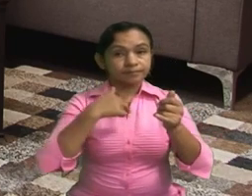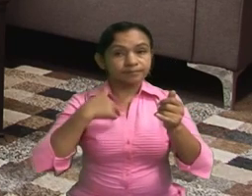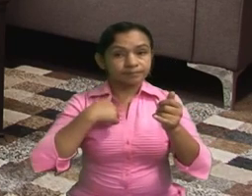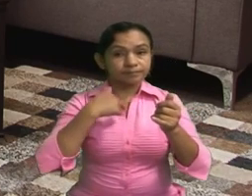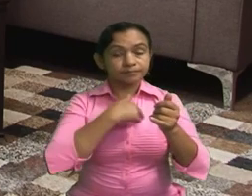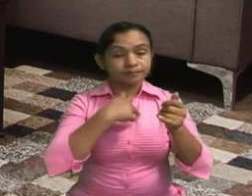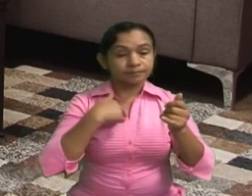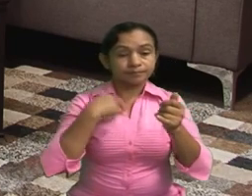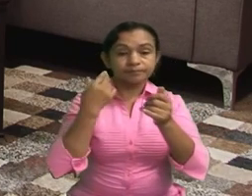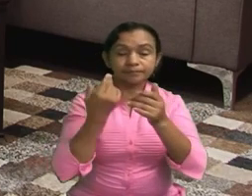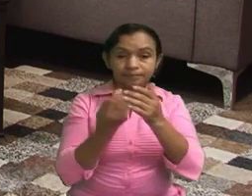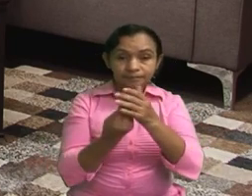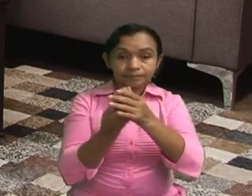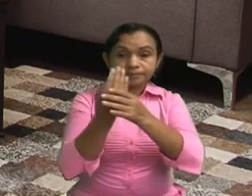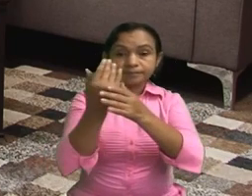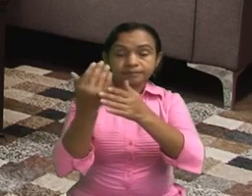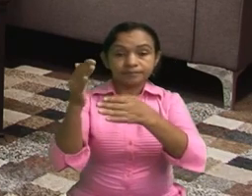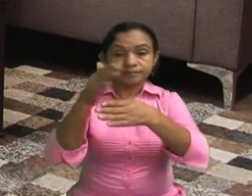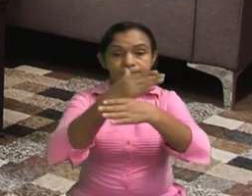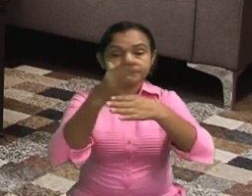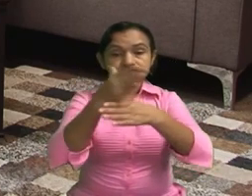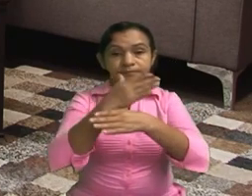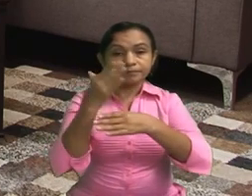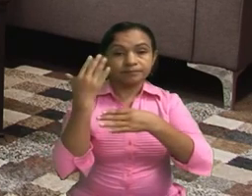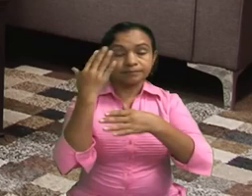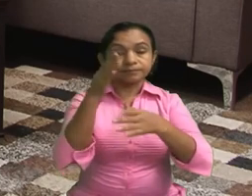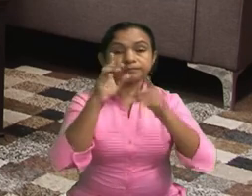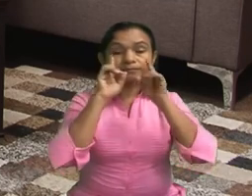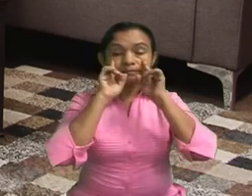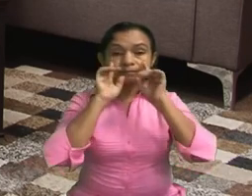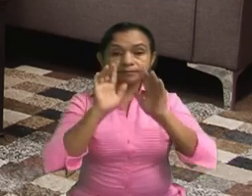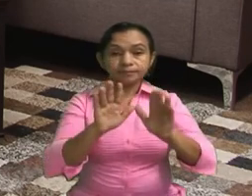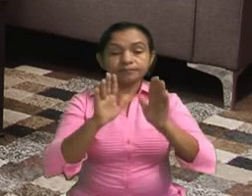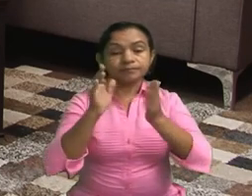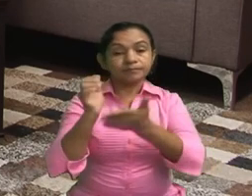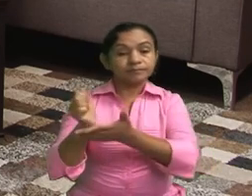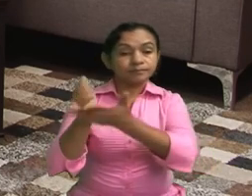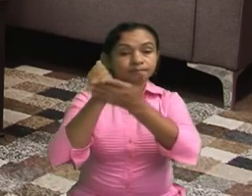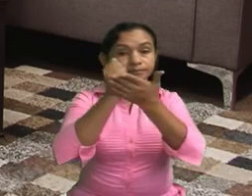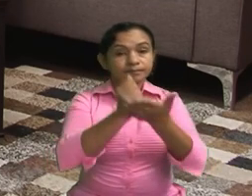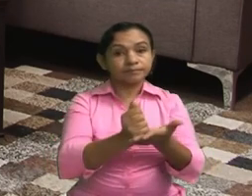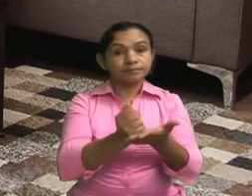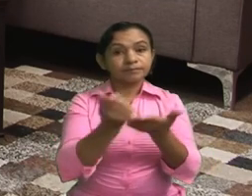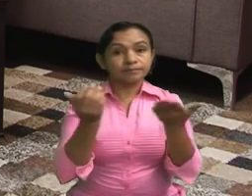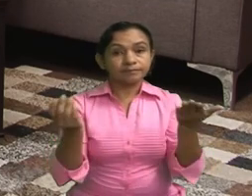sistemas agroforestales y otros sistemas de restauración que permitan